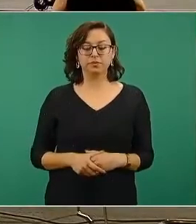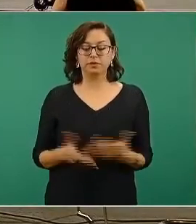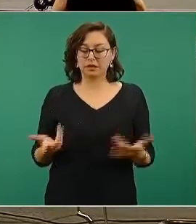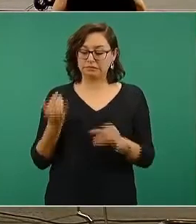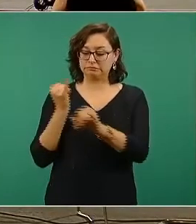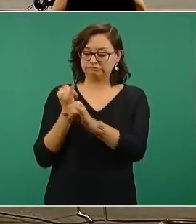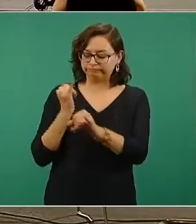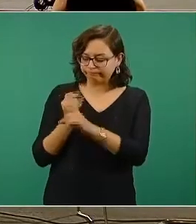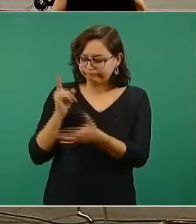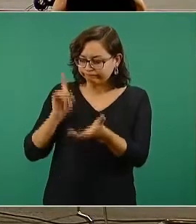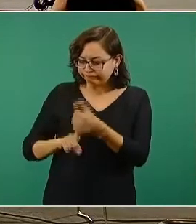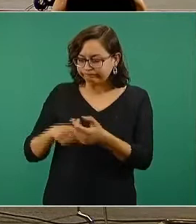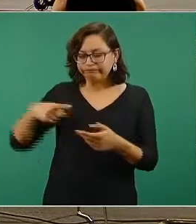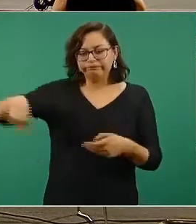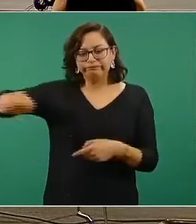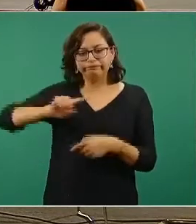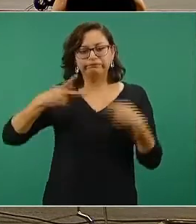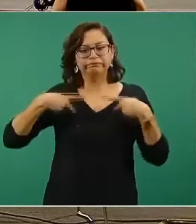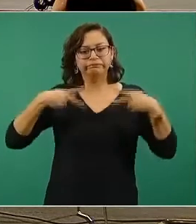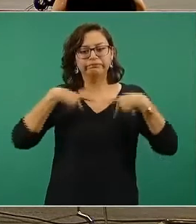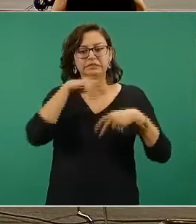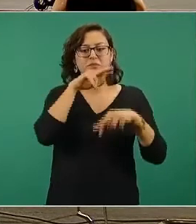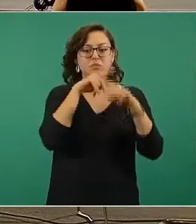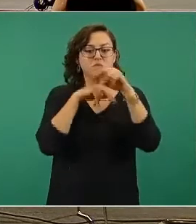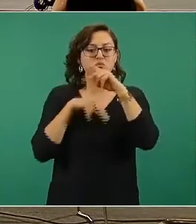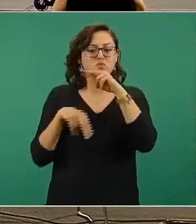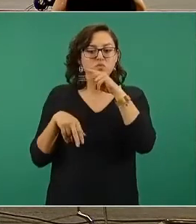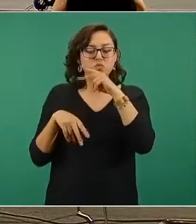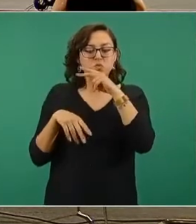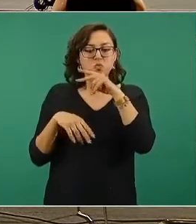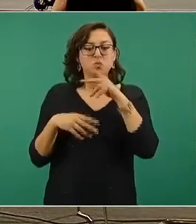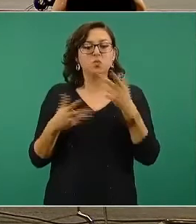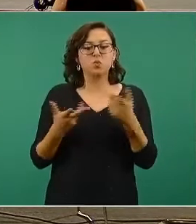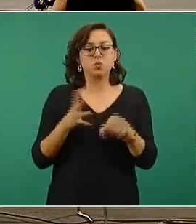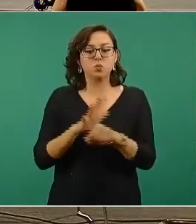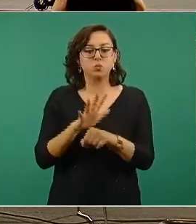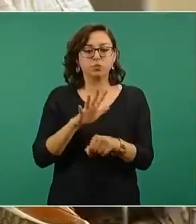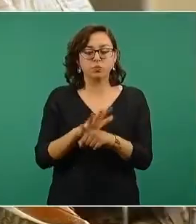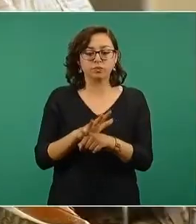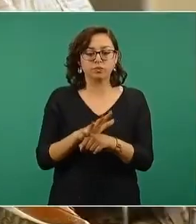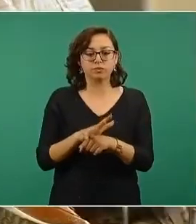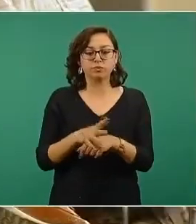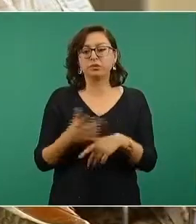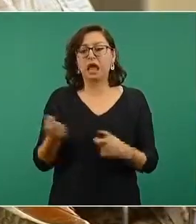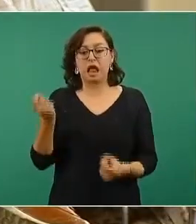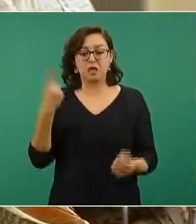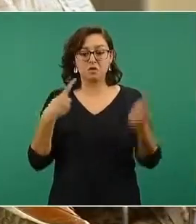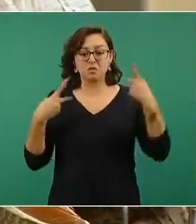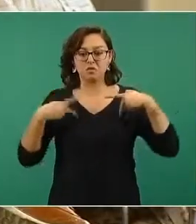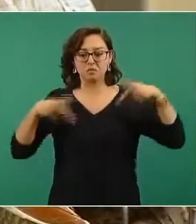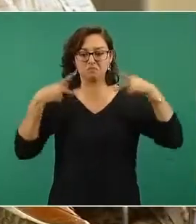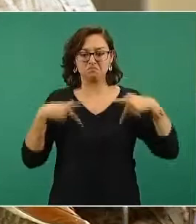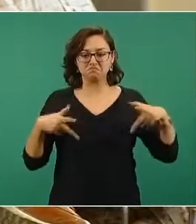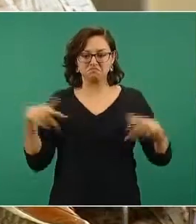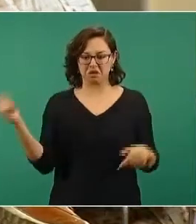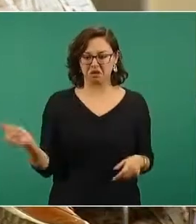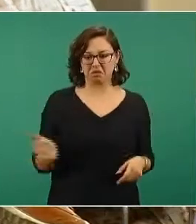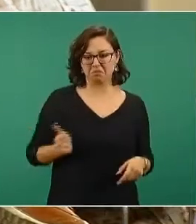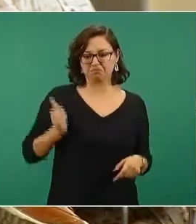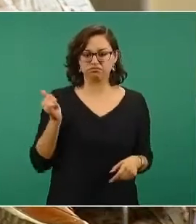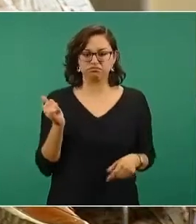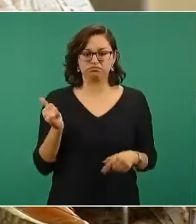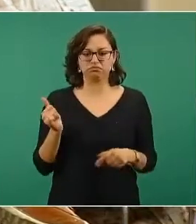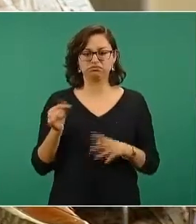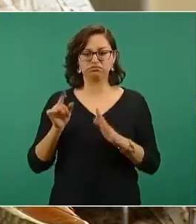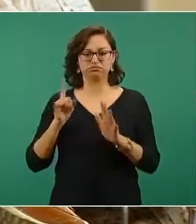redes sociales, referente a aquellas personas que se brincaron, se brincaron la fila. A final de cuentas, ellos